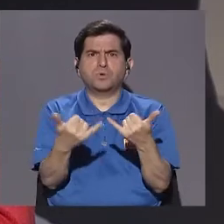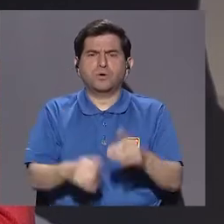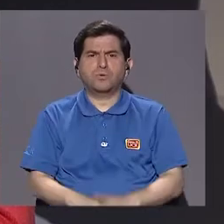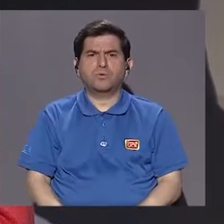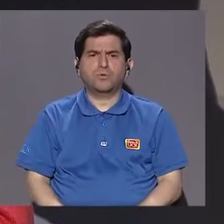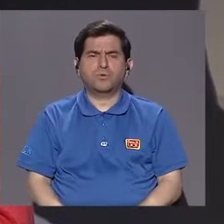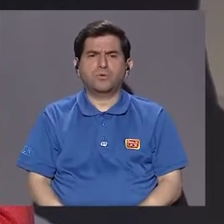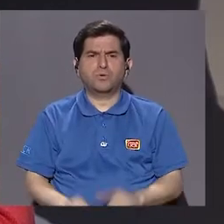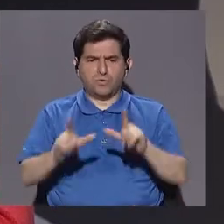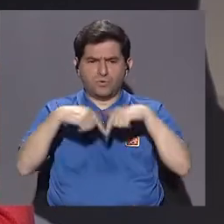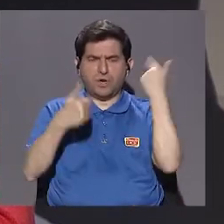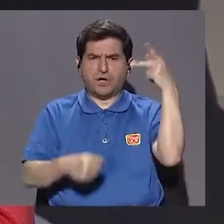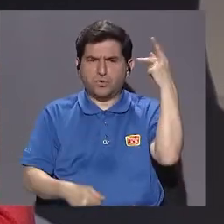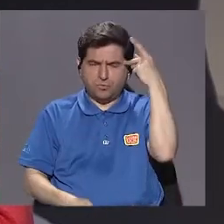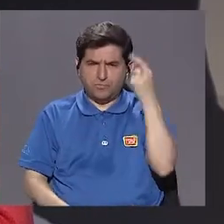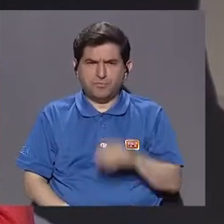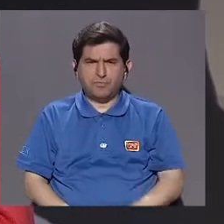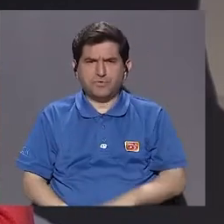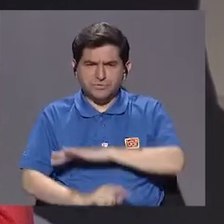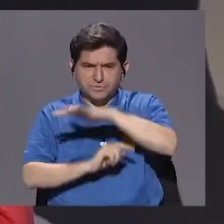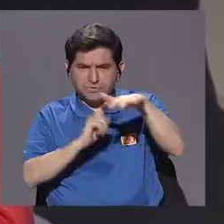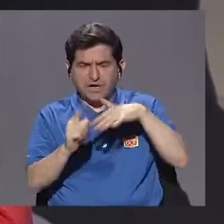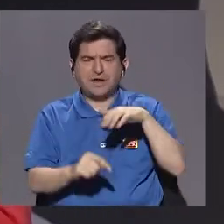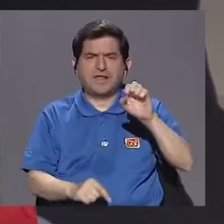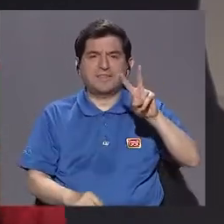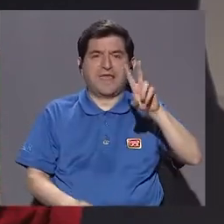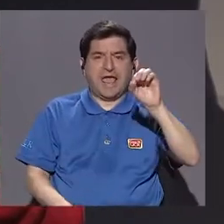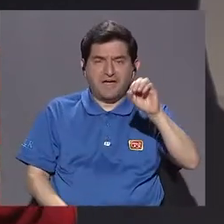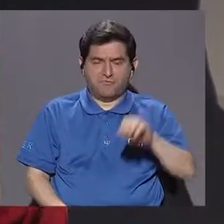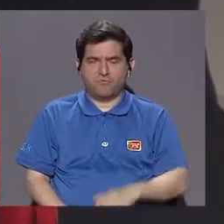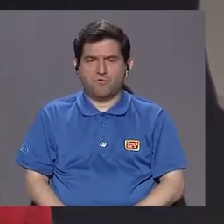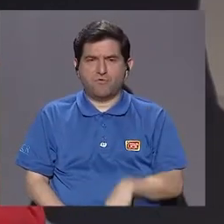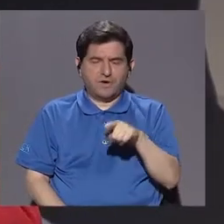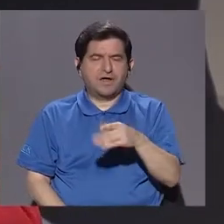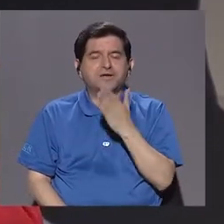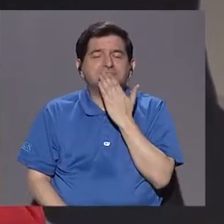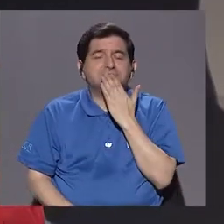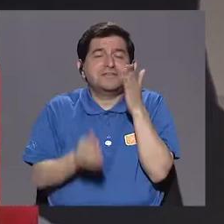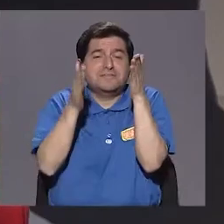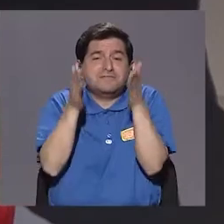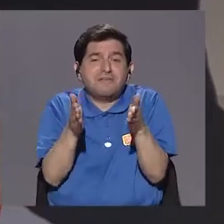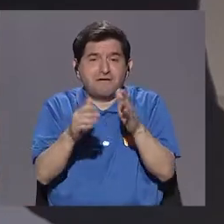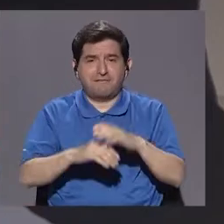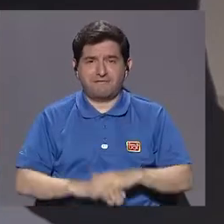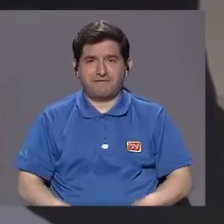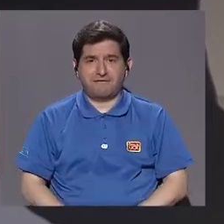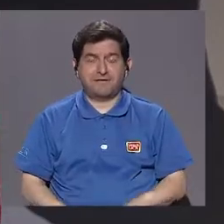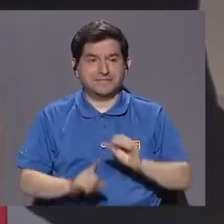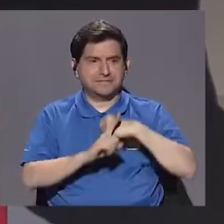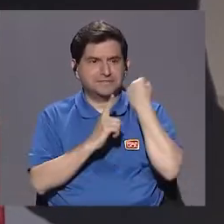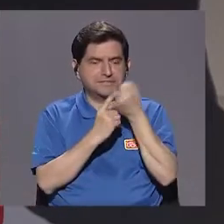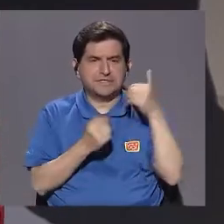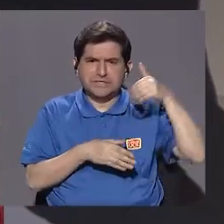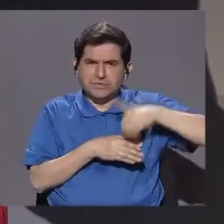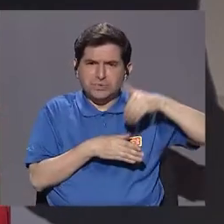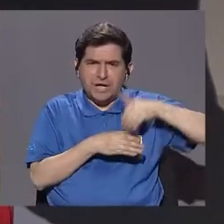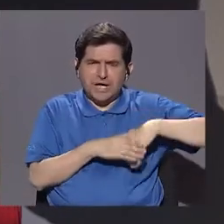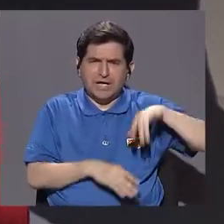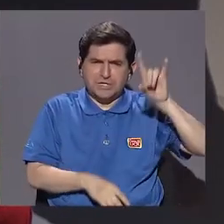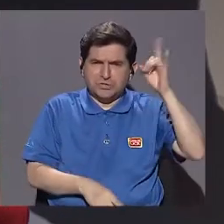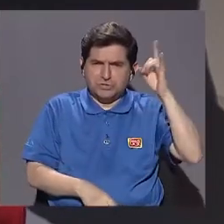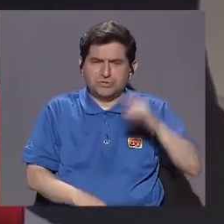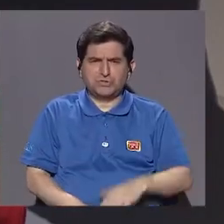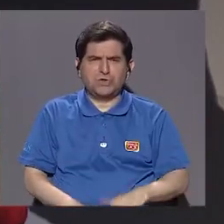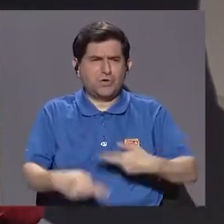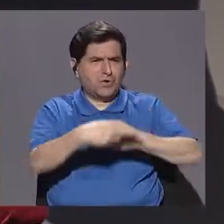fuerzas políticas alrededor de eu de tradición indígena con una situación interna en bolivia donde